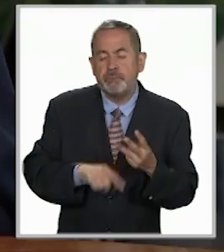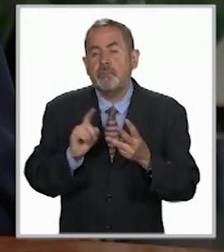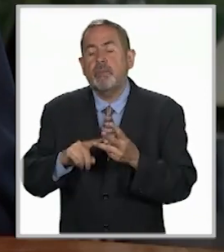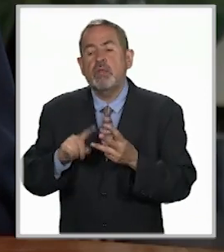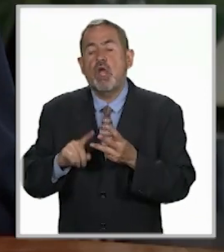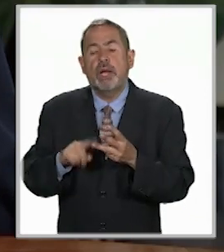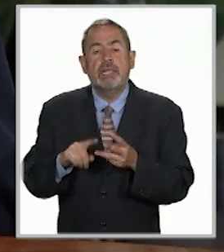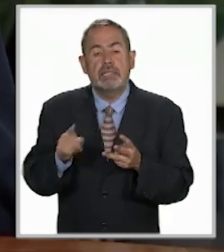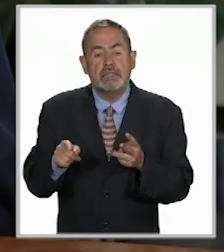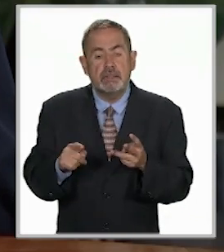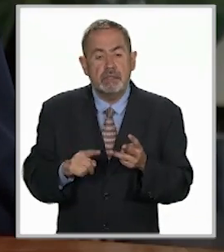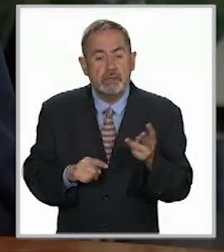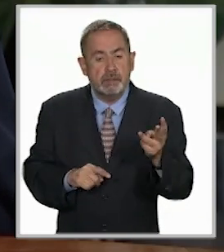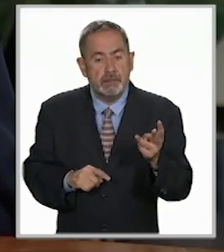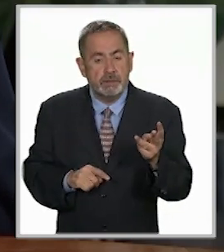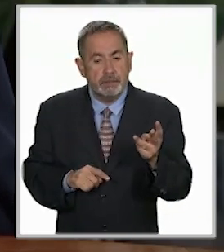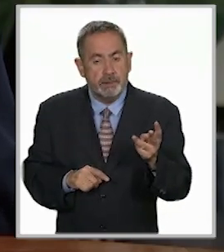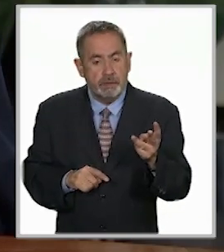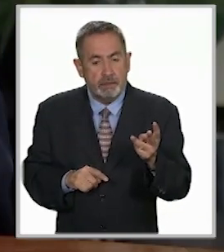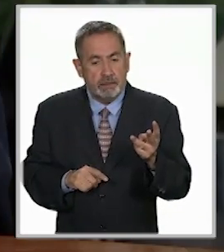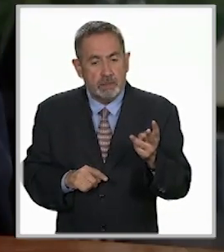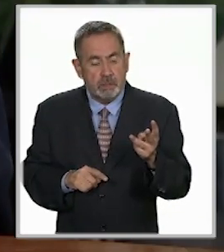que no puedes invocar